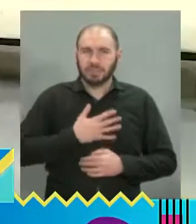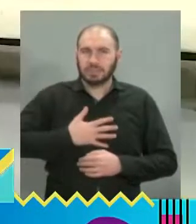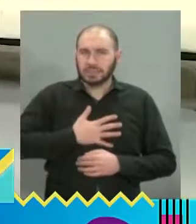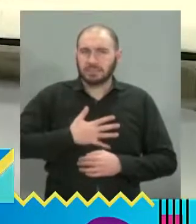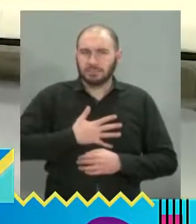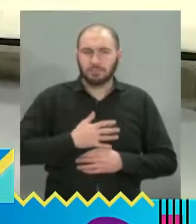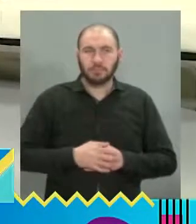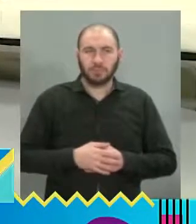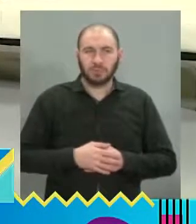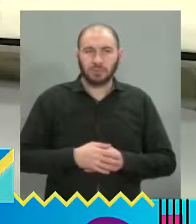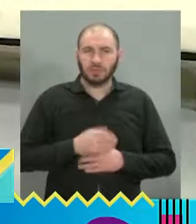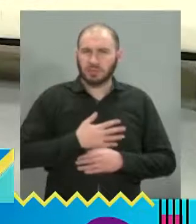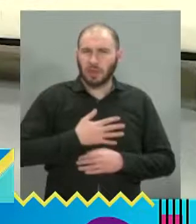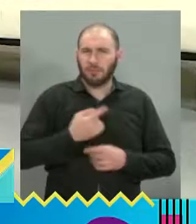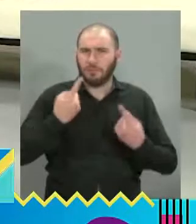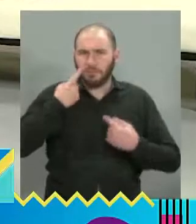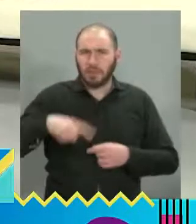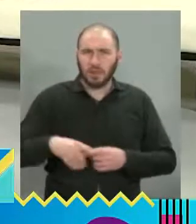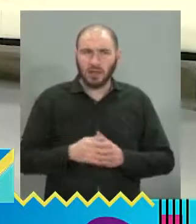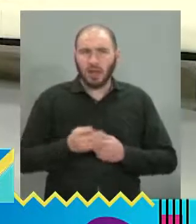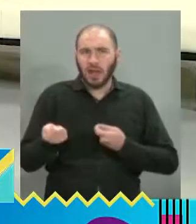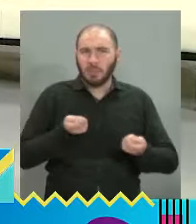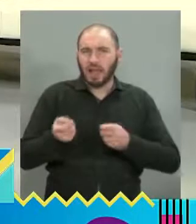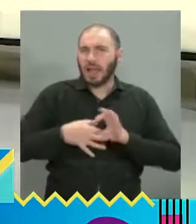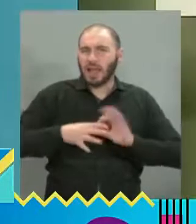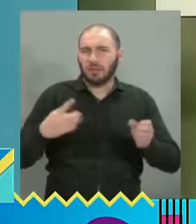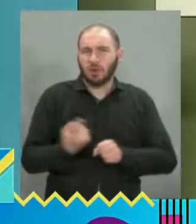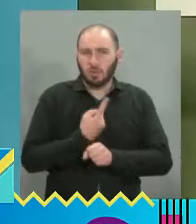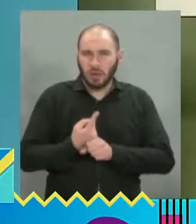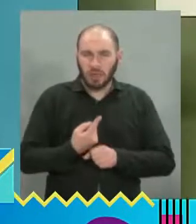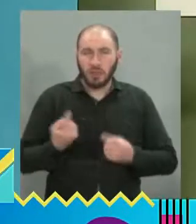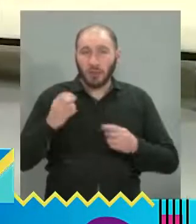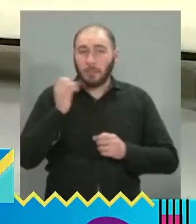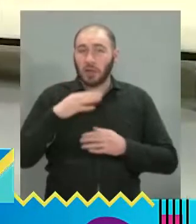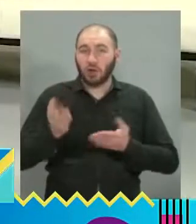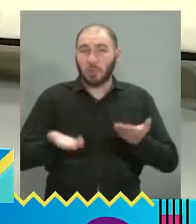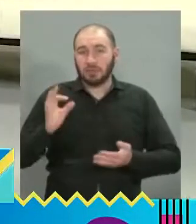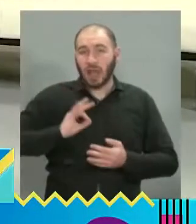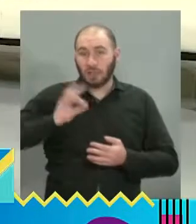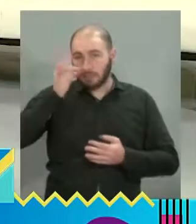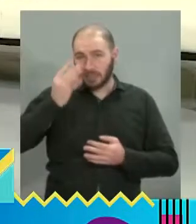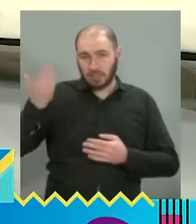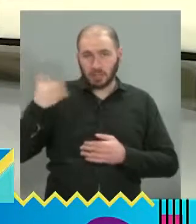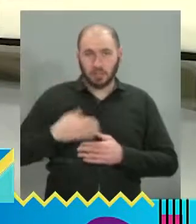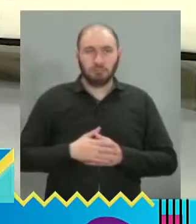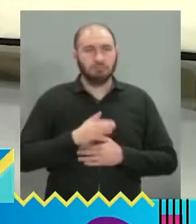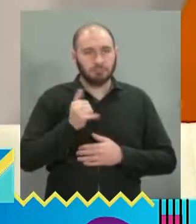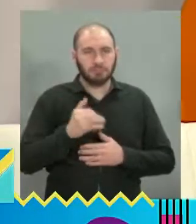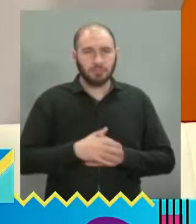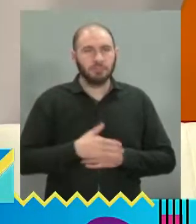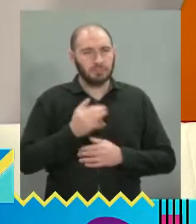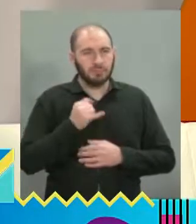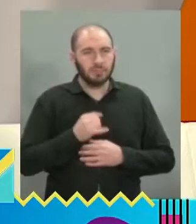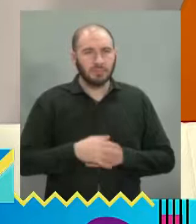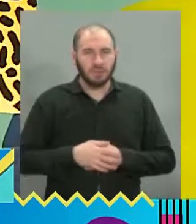sensación, es horrible, ¿no? El de no poder manejarse libremente. Ahora, mucho mejor que hace 20 años. Seguro, seguro. Seguro que